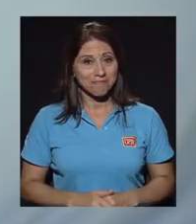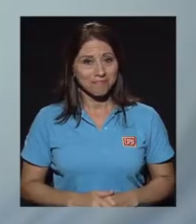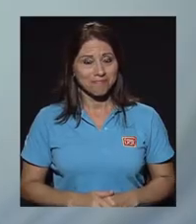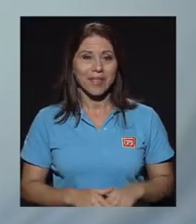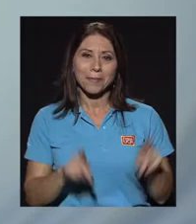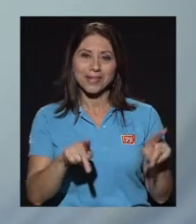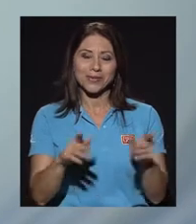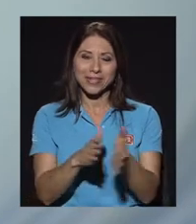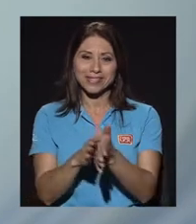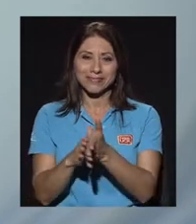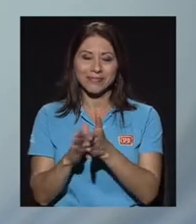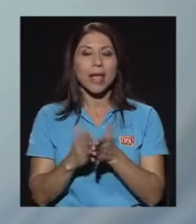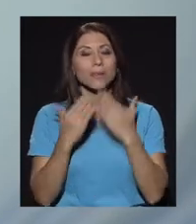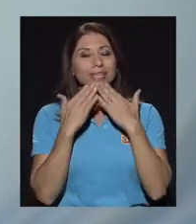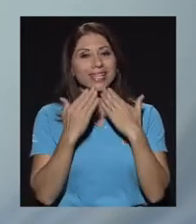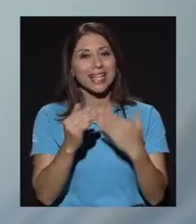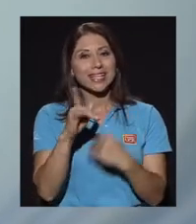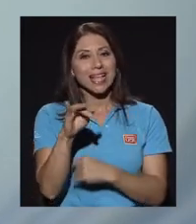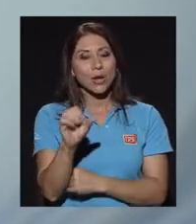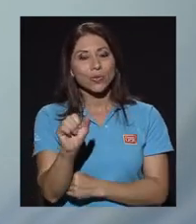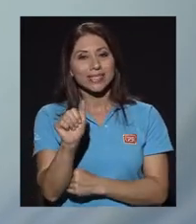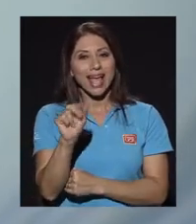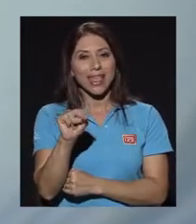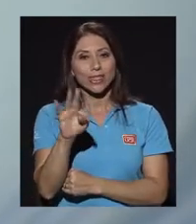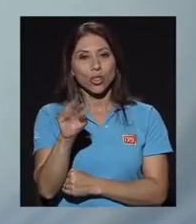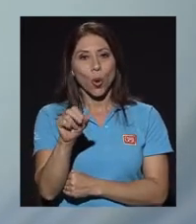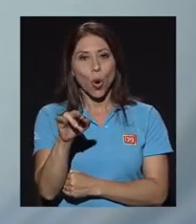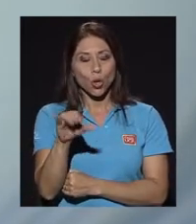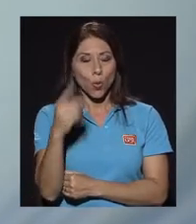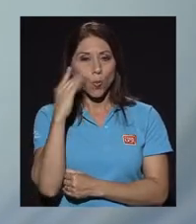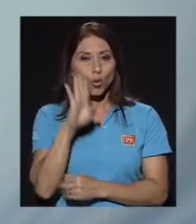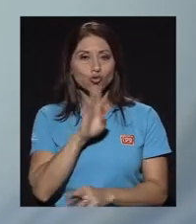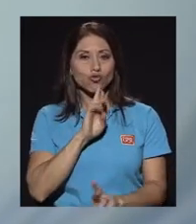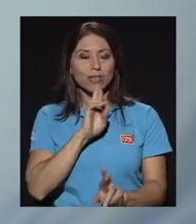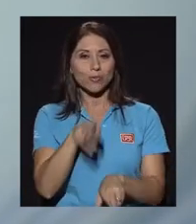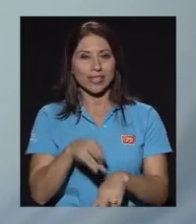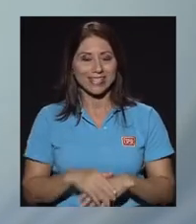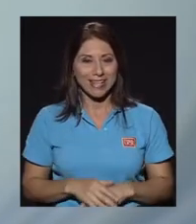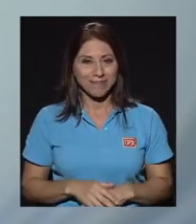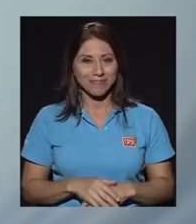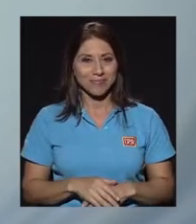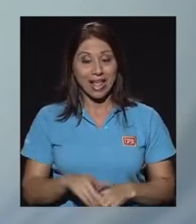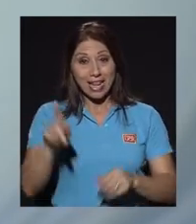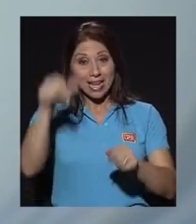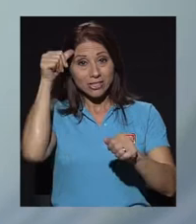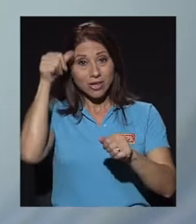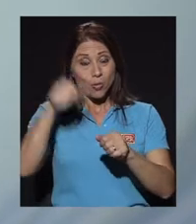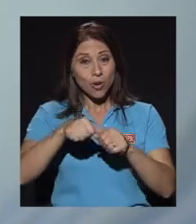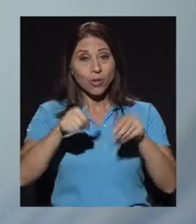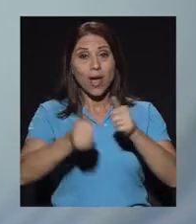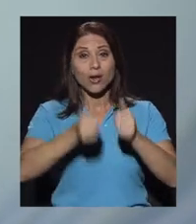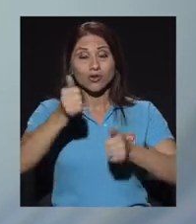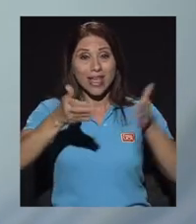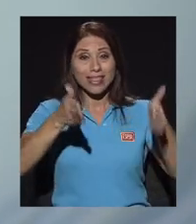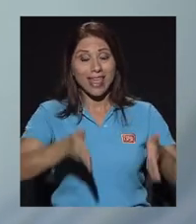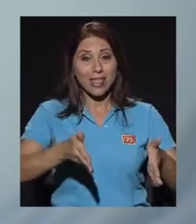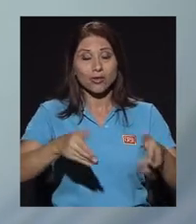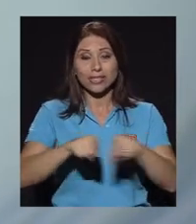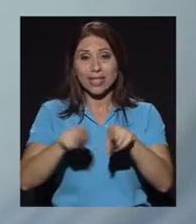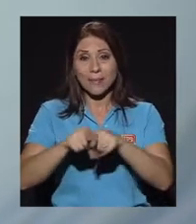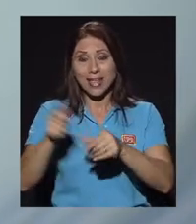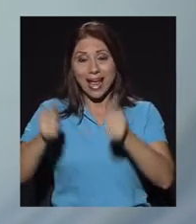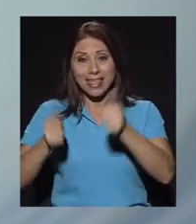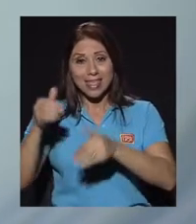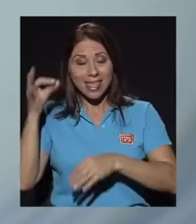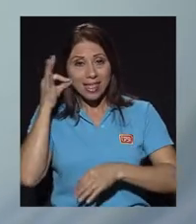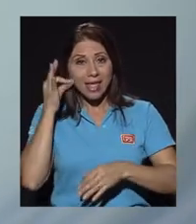Muchísimas gracias a don Luis Antonio por su respuesta. Les recuerdo a los candidatos y a la candidata que